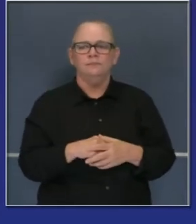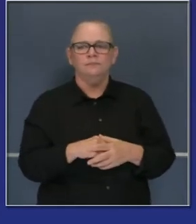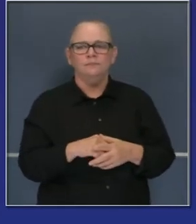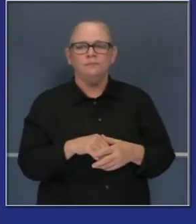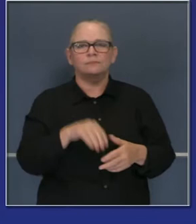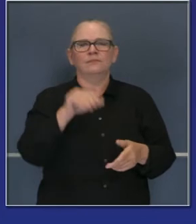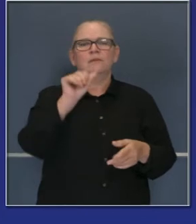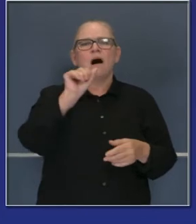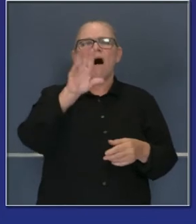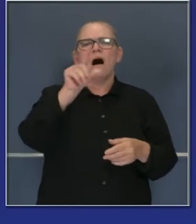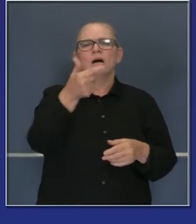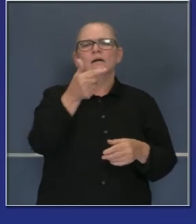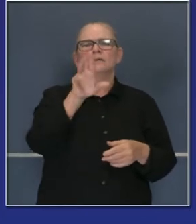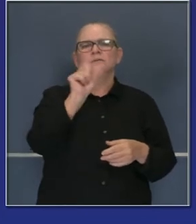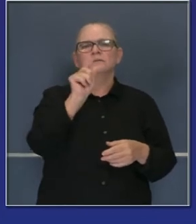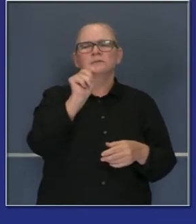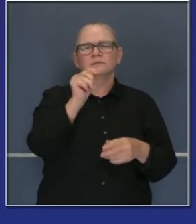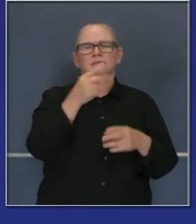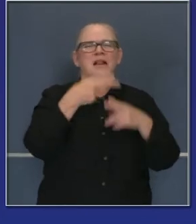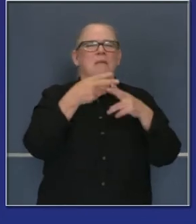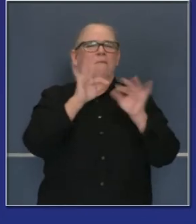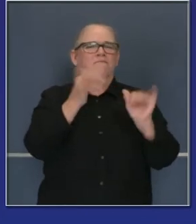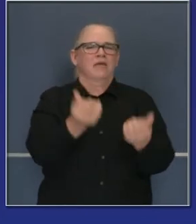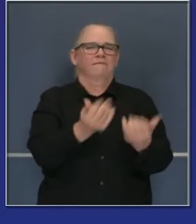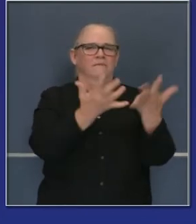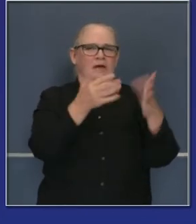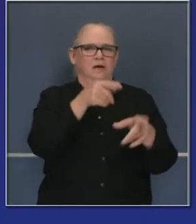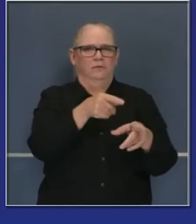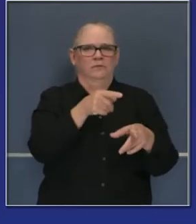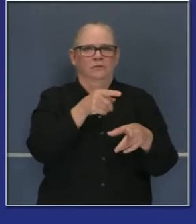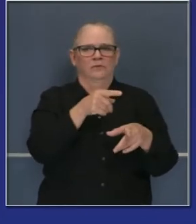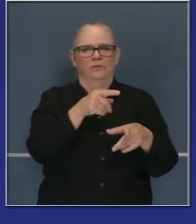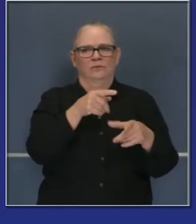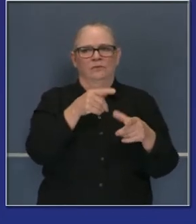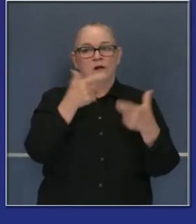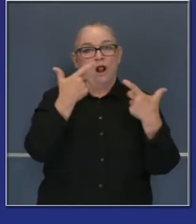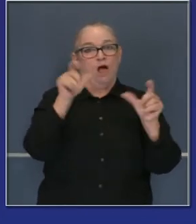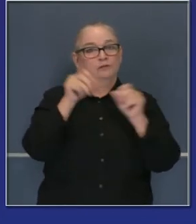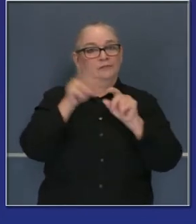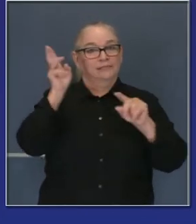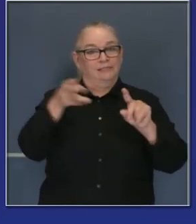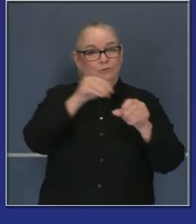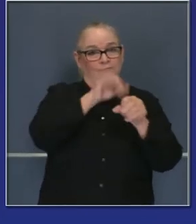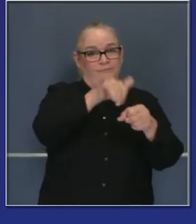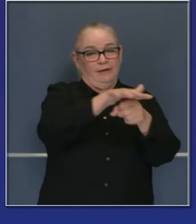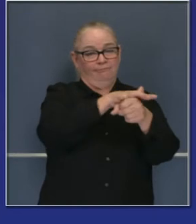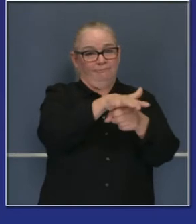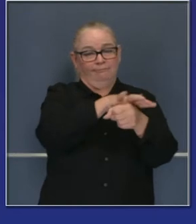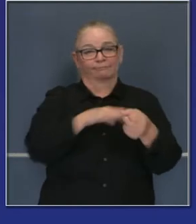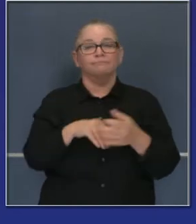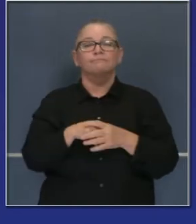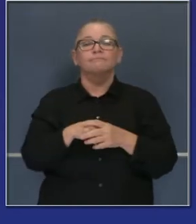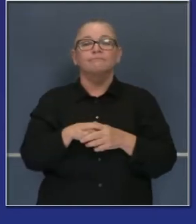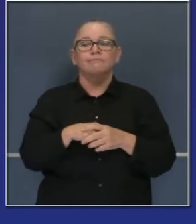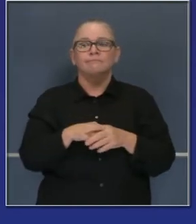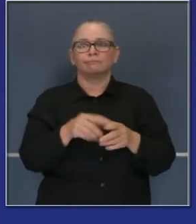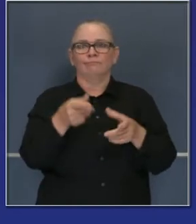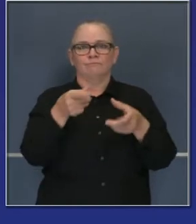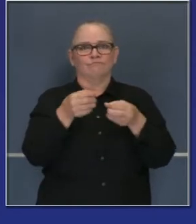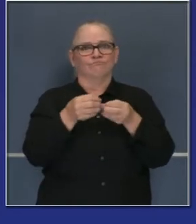guest en el más grande la historia de california ese complejo sigue creciendo eran